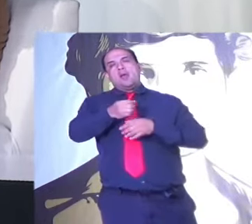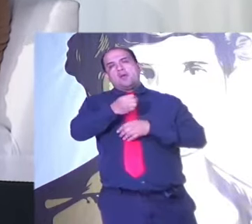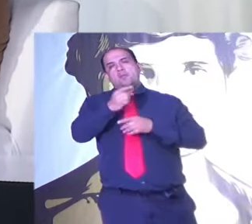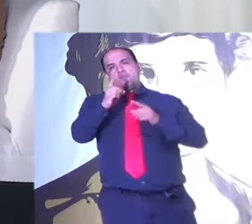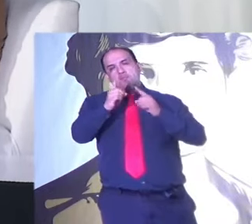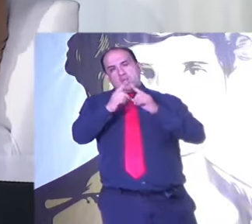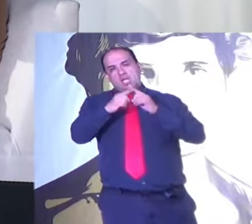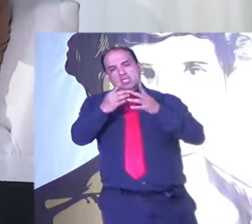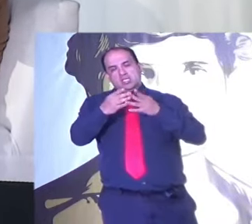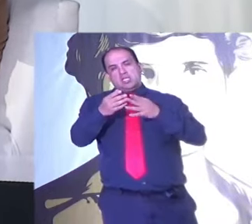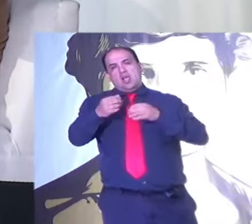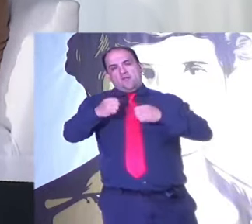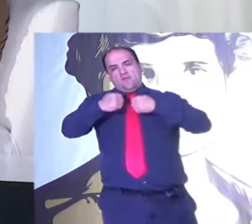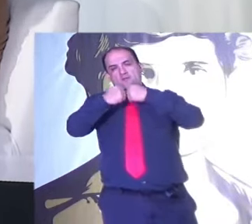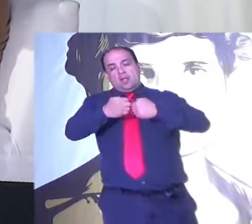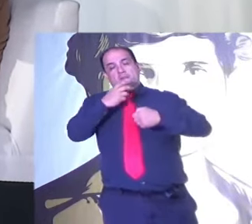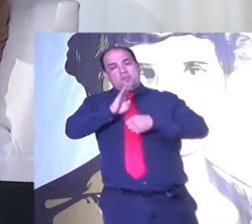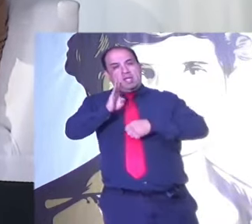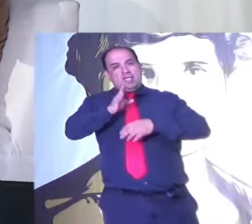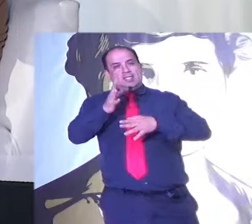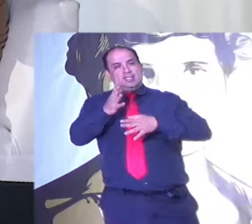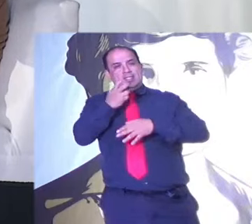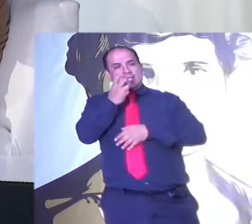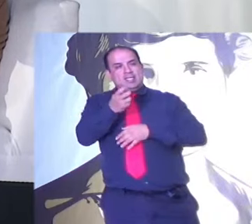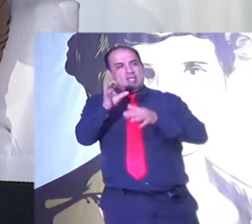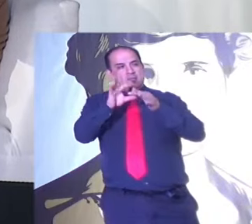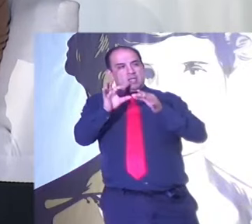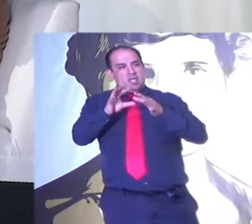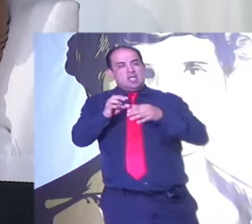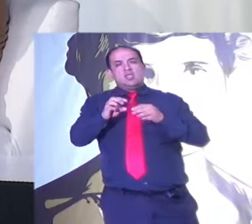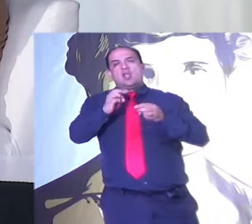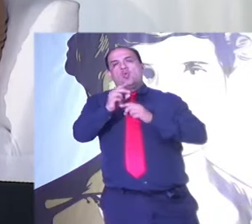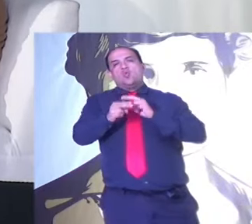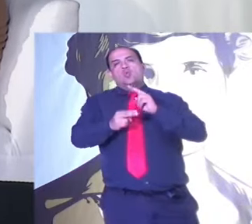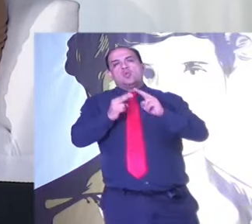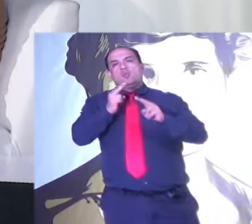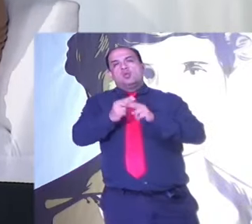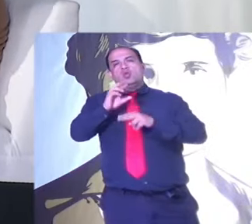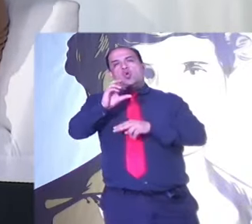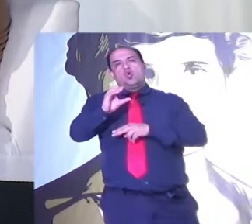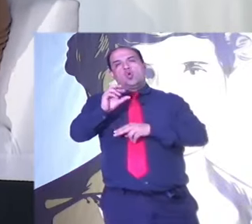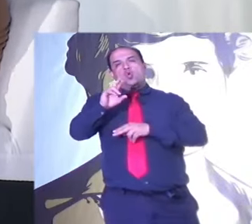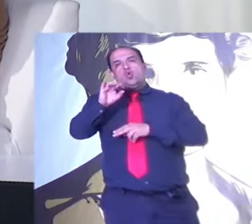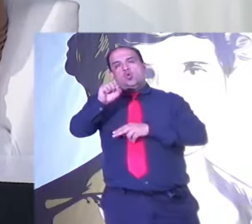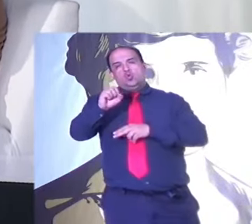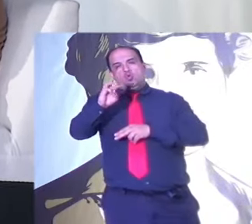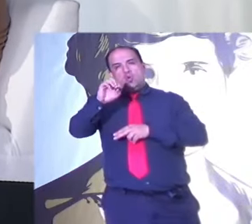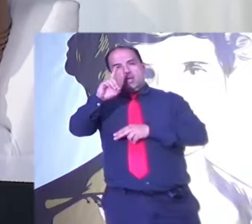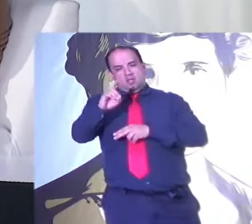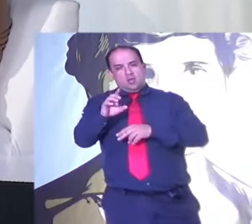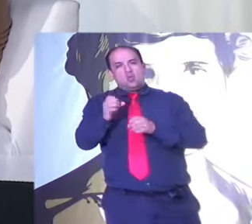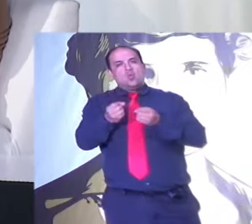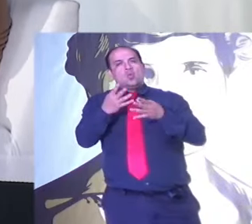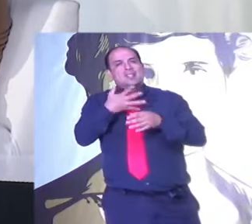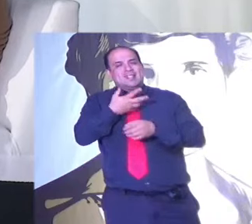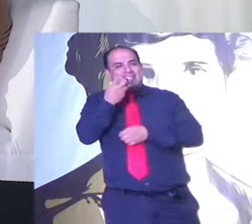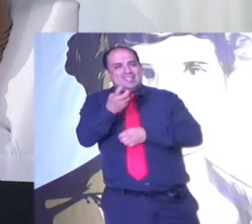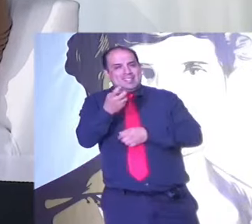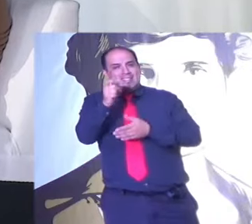que es el referente literario del universo Crosswhite. ¿Qué tanto minas ese tipo de música para tus